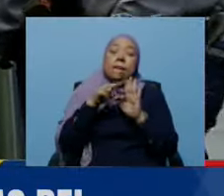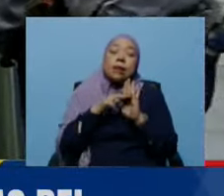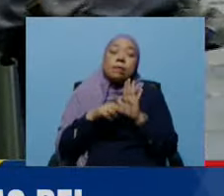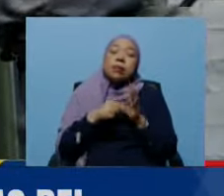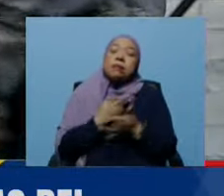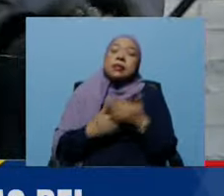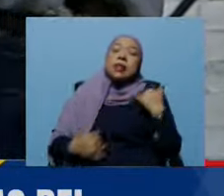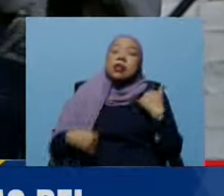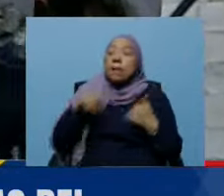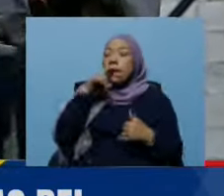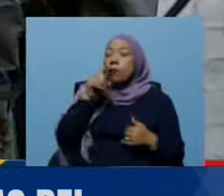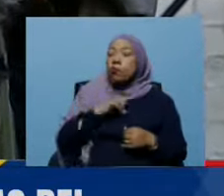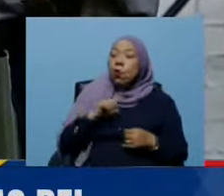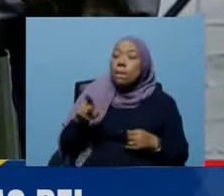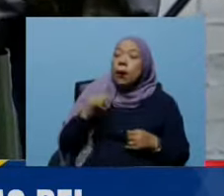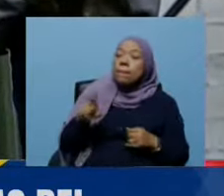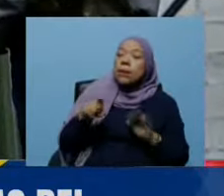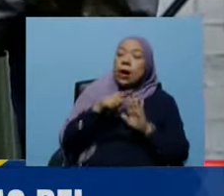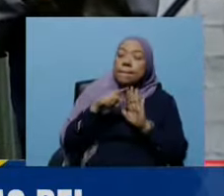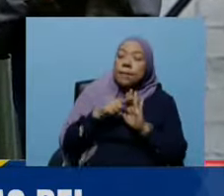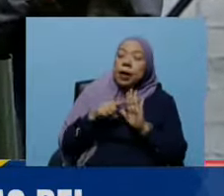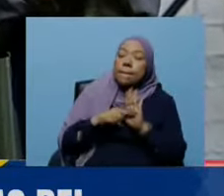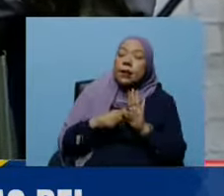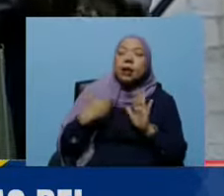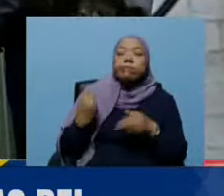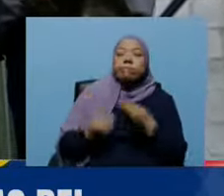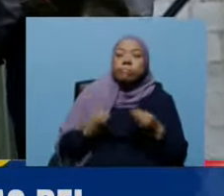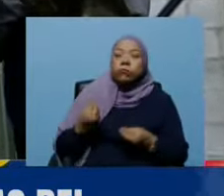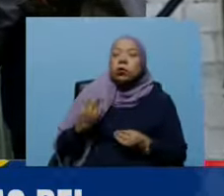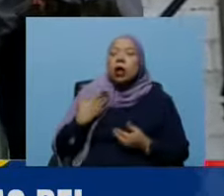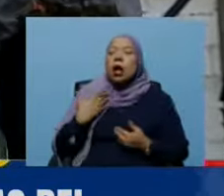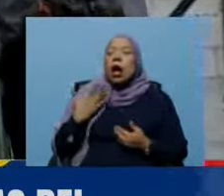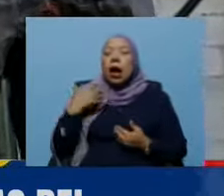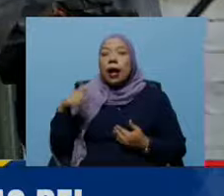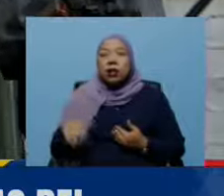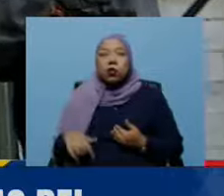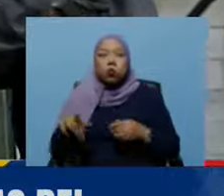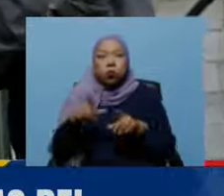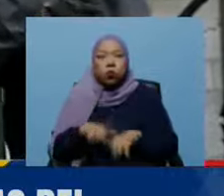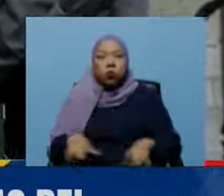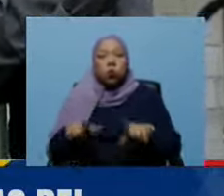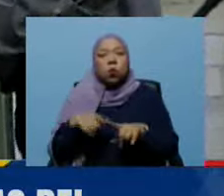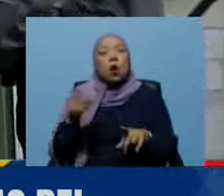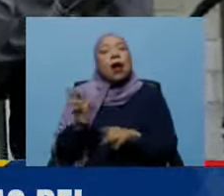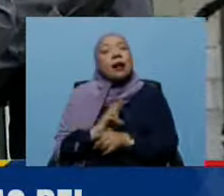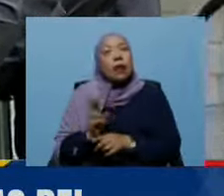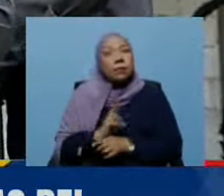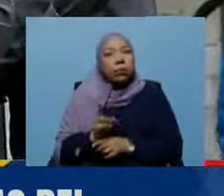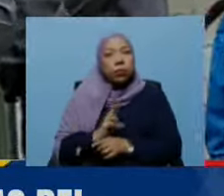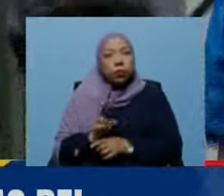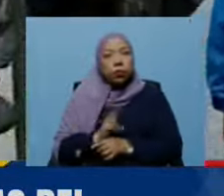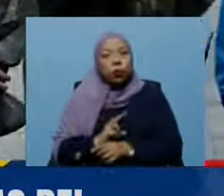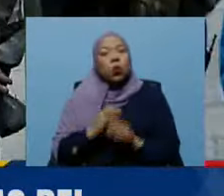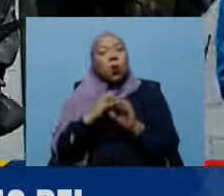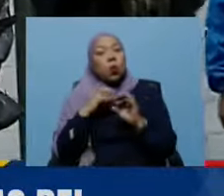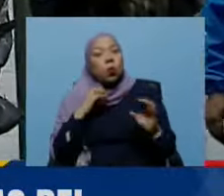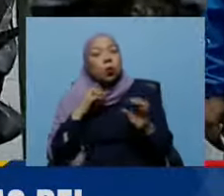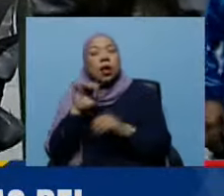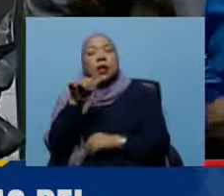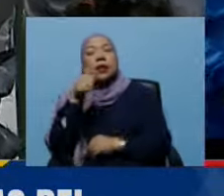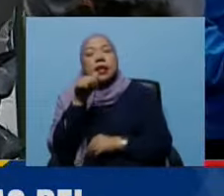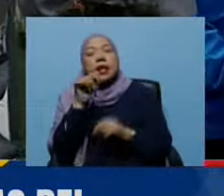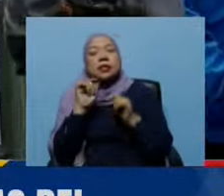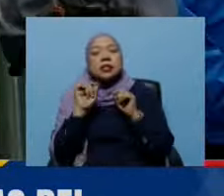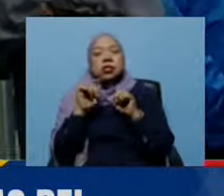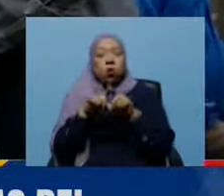con el proceso productivo, con el proceso de laminación, en este lugar de alta velocidad, como le dije, la barra va a 18 metros